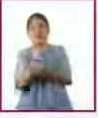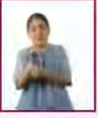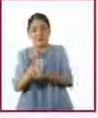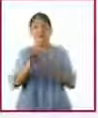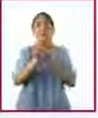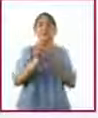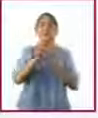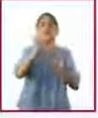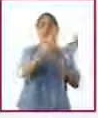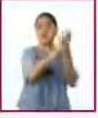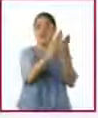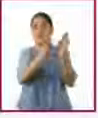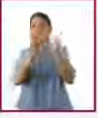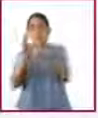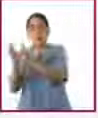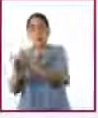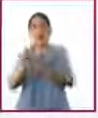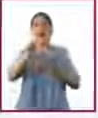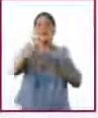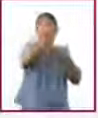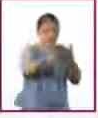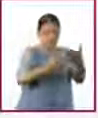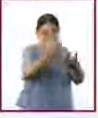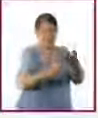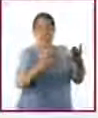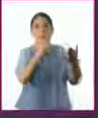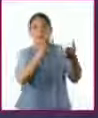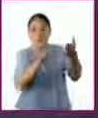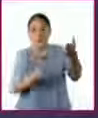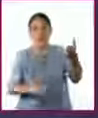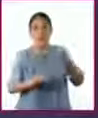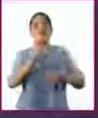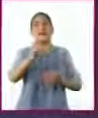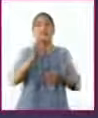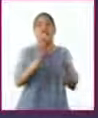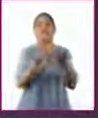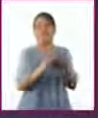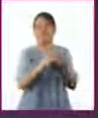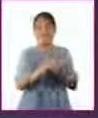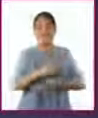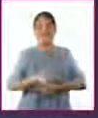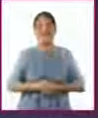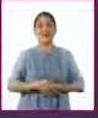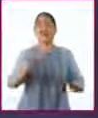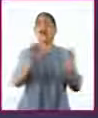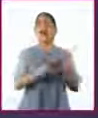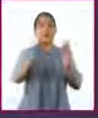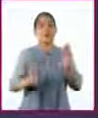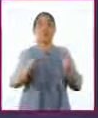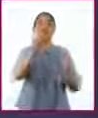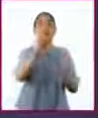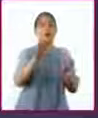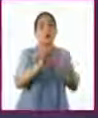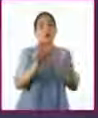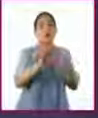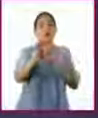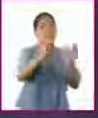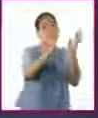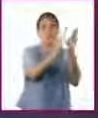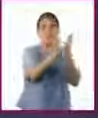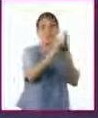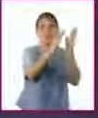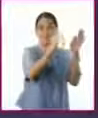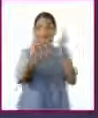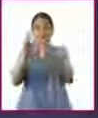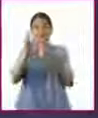antologías, enciclopedias, directorios, catálogos. Por ejemplo, si tomamos uno de los tomos de la enciclopedia